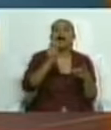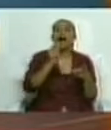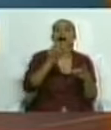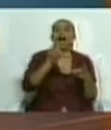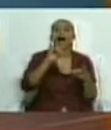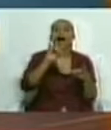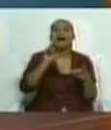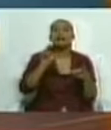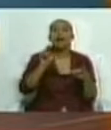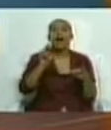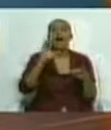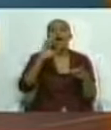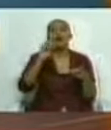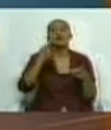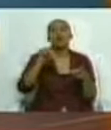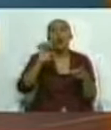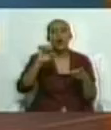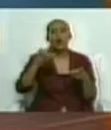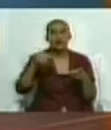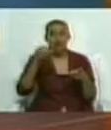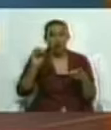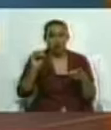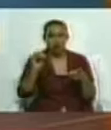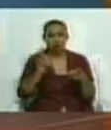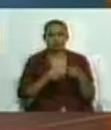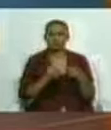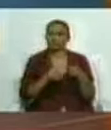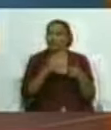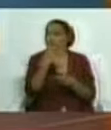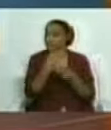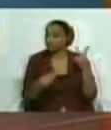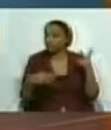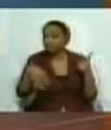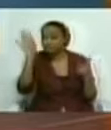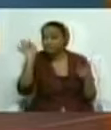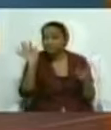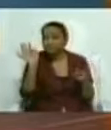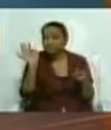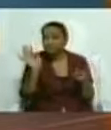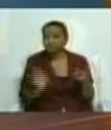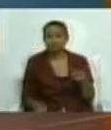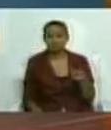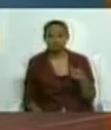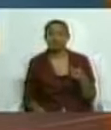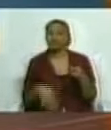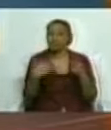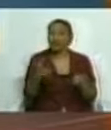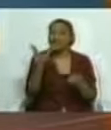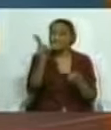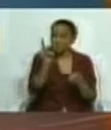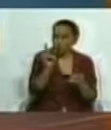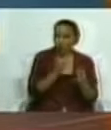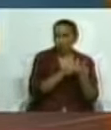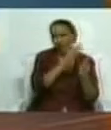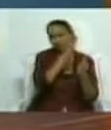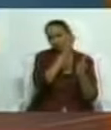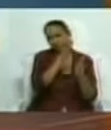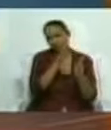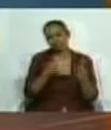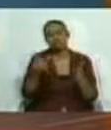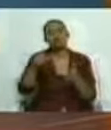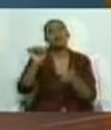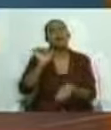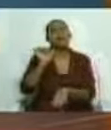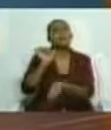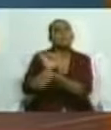de este sujeto Guerrero flores la segunda etapa se inicia con la toma del penal de tocorón